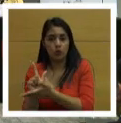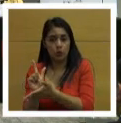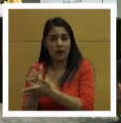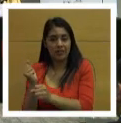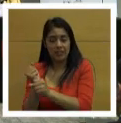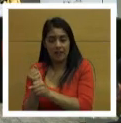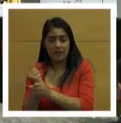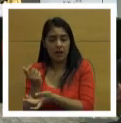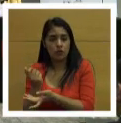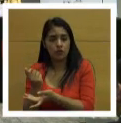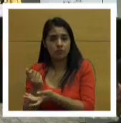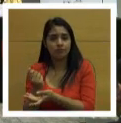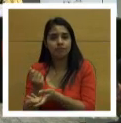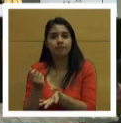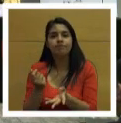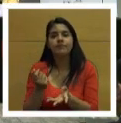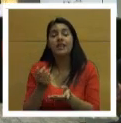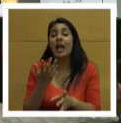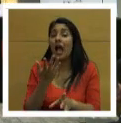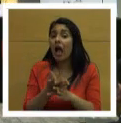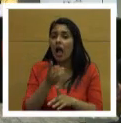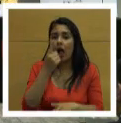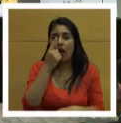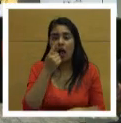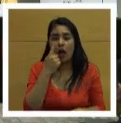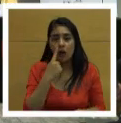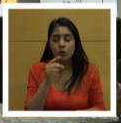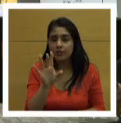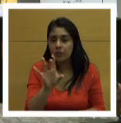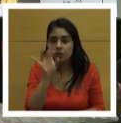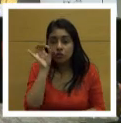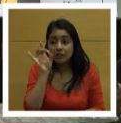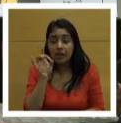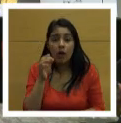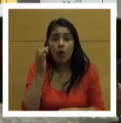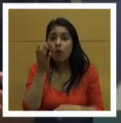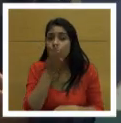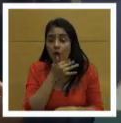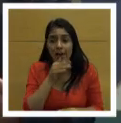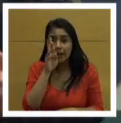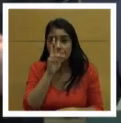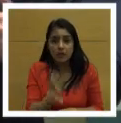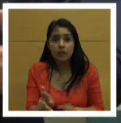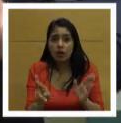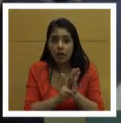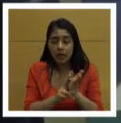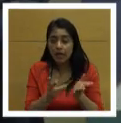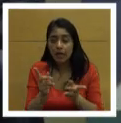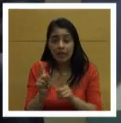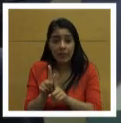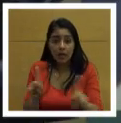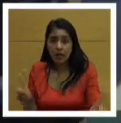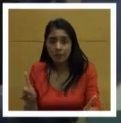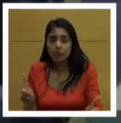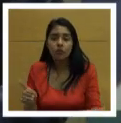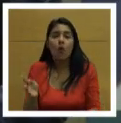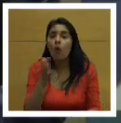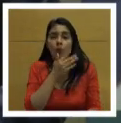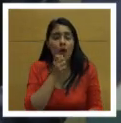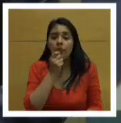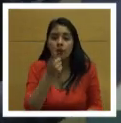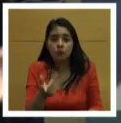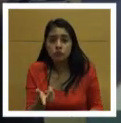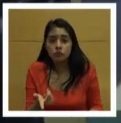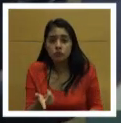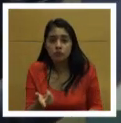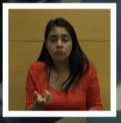el sujeto no era encontrado en situación de flagrancia, no se tomaba muchas veces la denuncia por un lado y tampoco se sancionaba por el